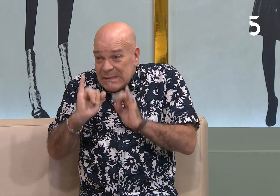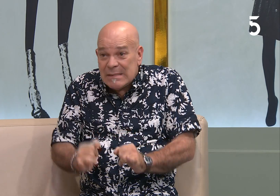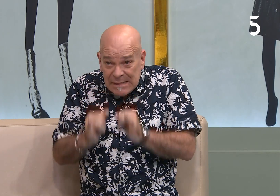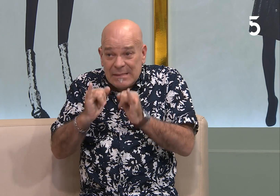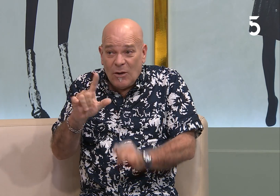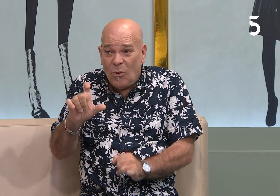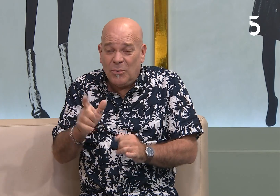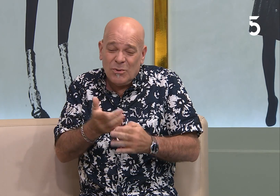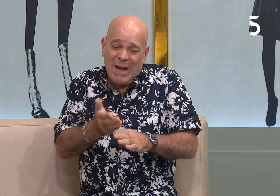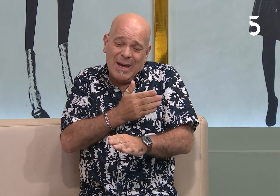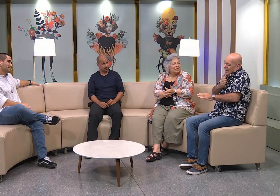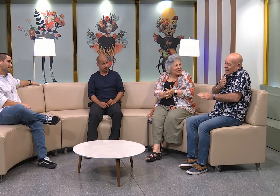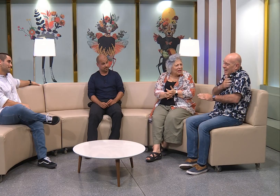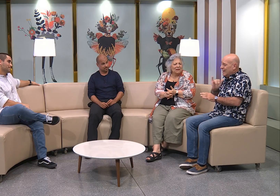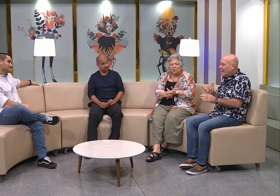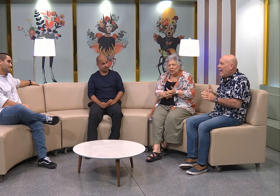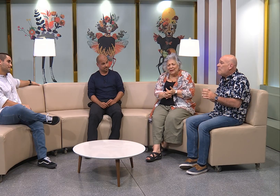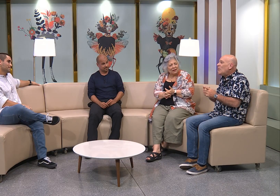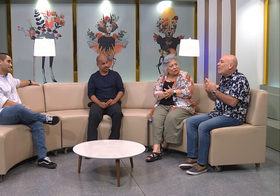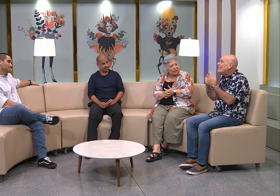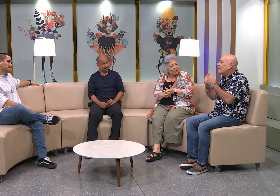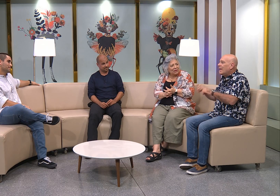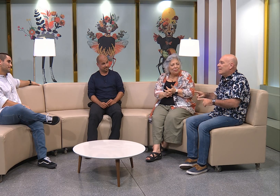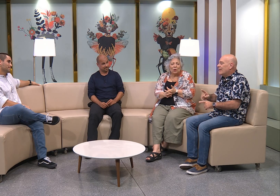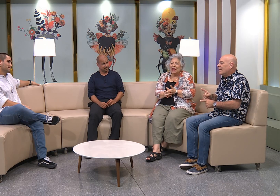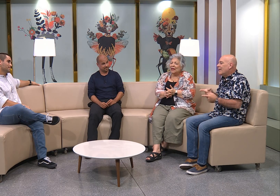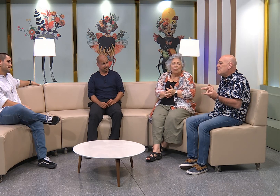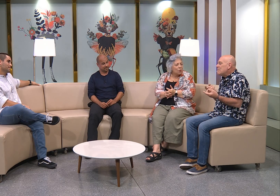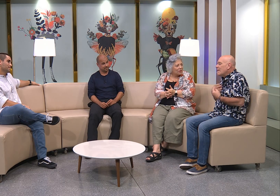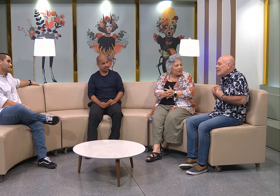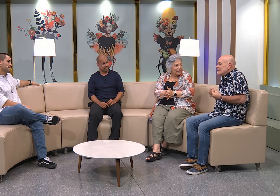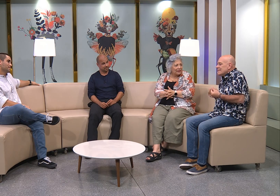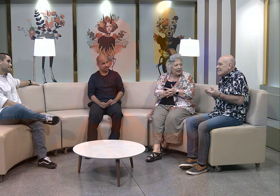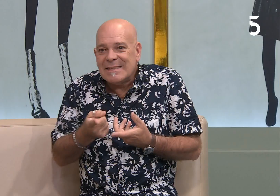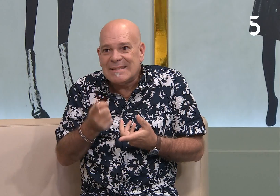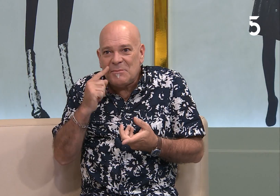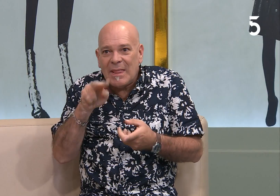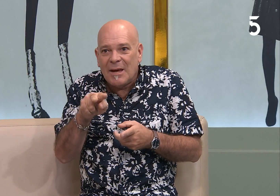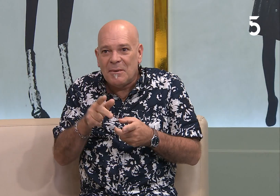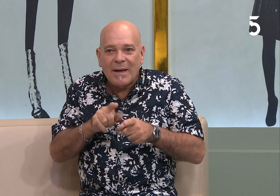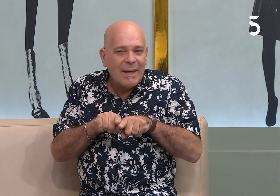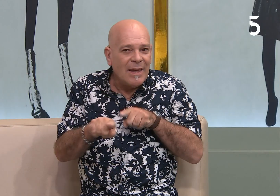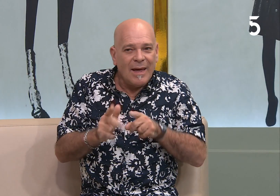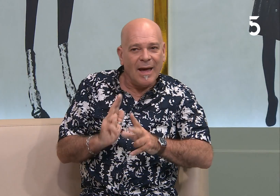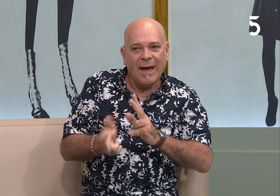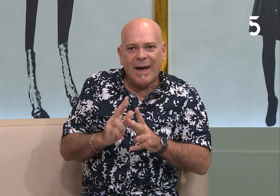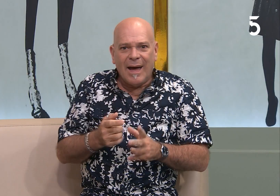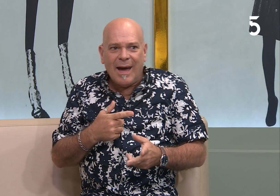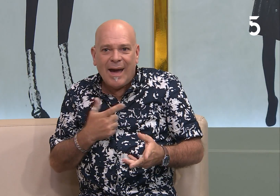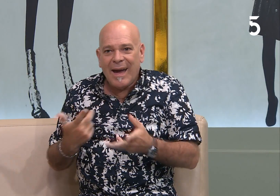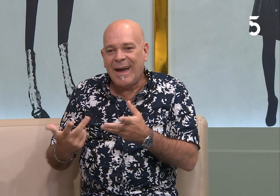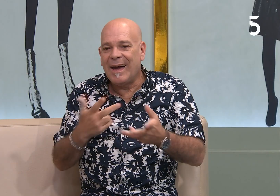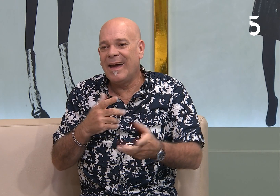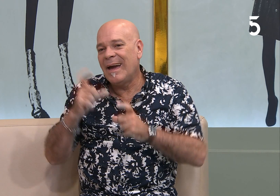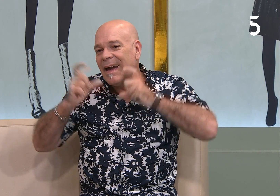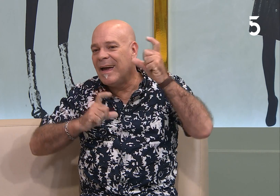señas. Con intérpretes sí, es importante los intérpretes, pero es muy diferente ver una obra